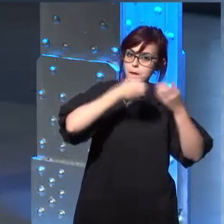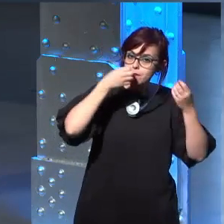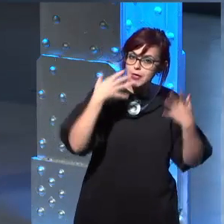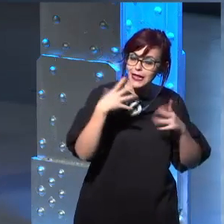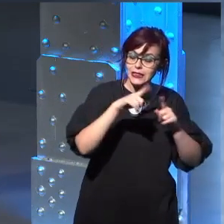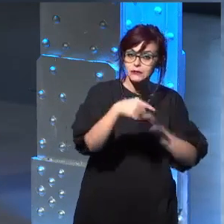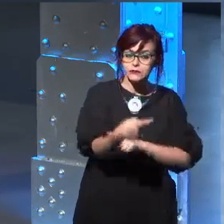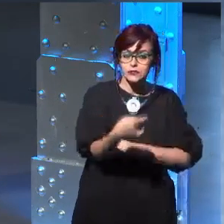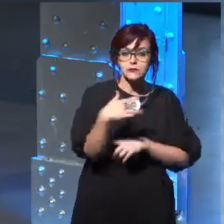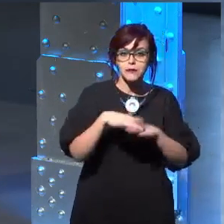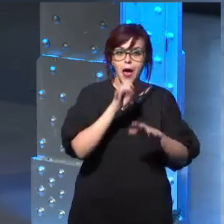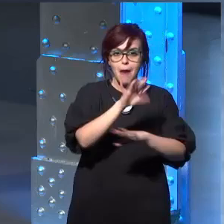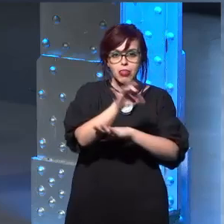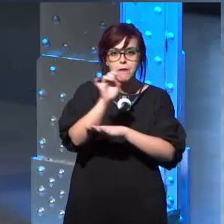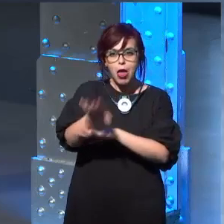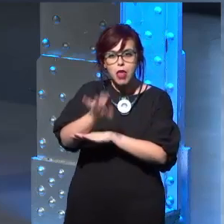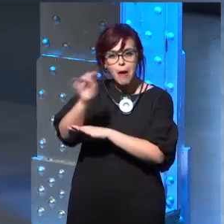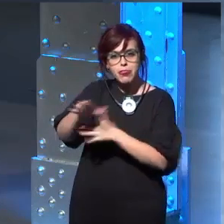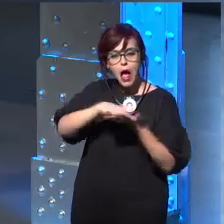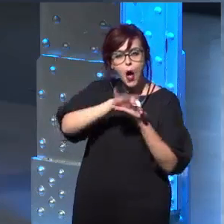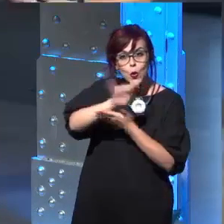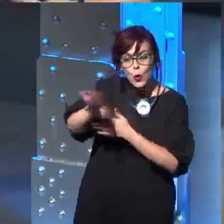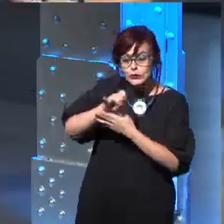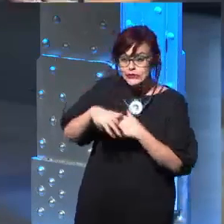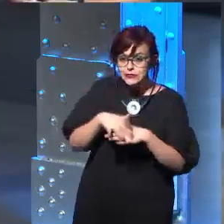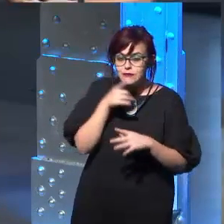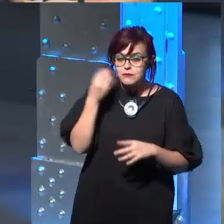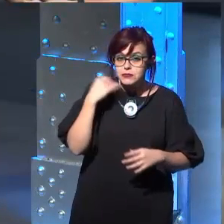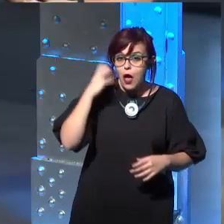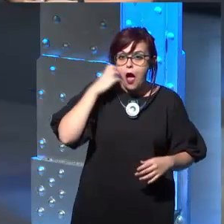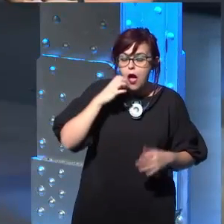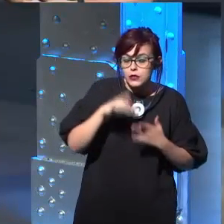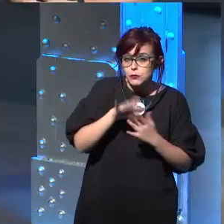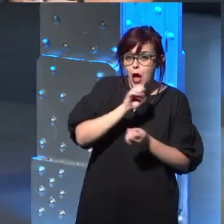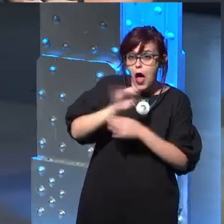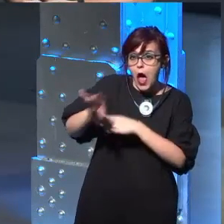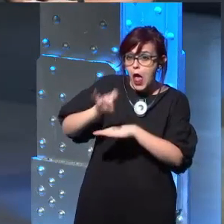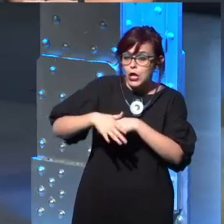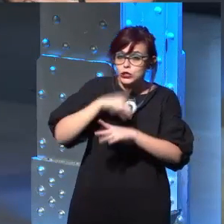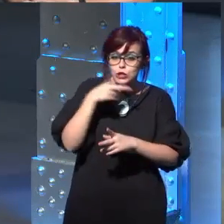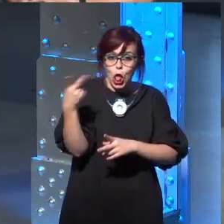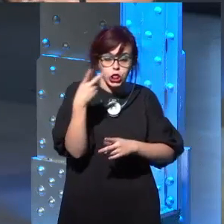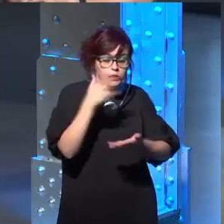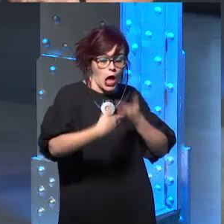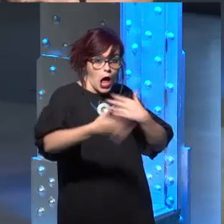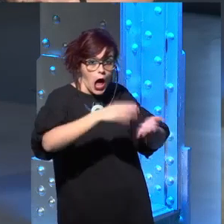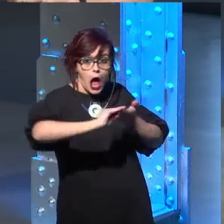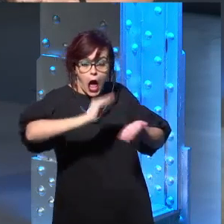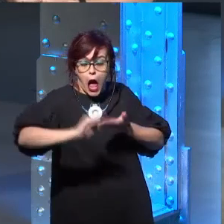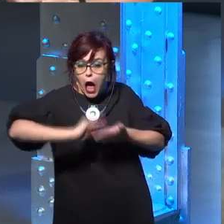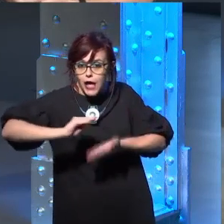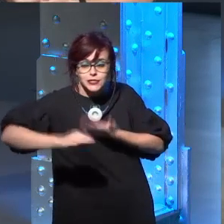libro, comenzó a enviar más información, pero él estaba